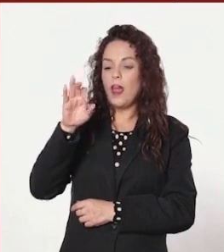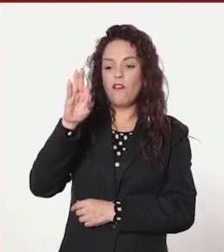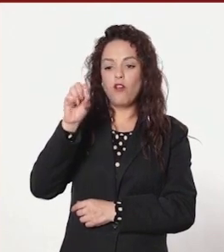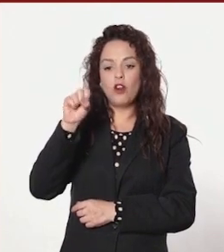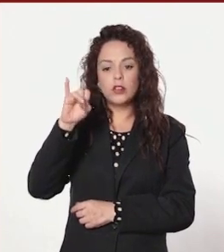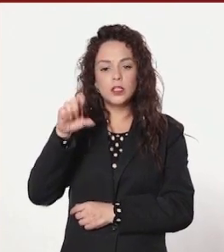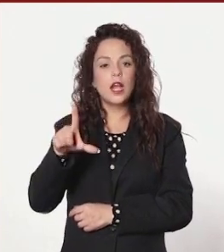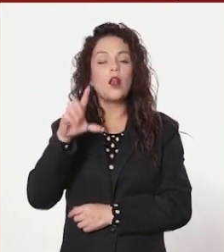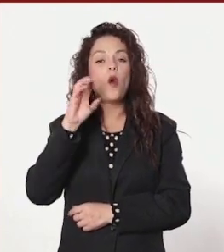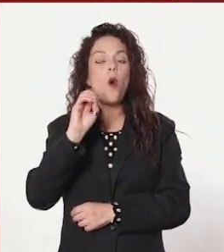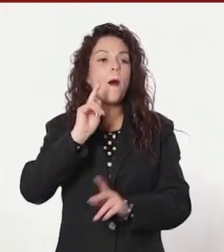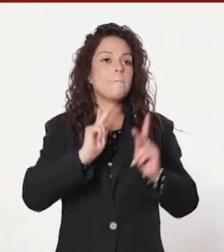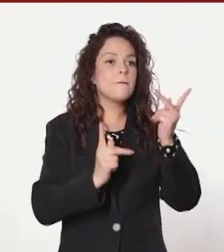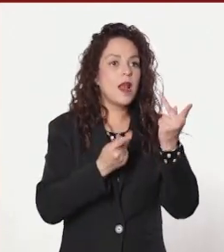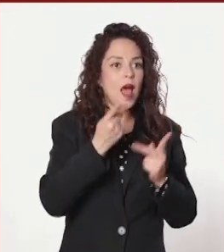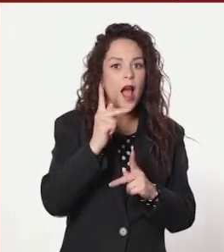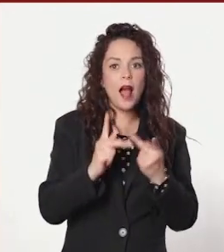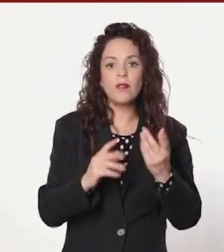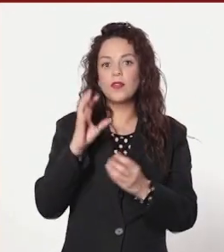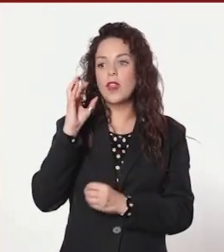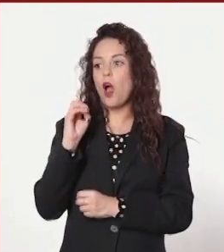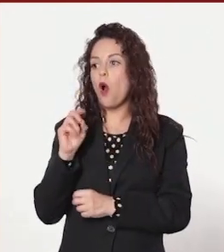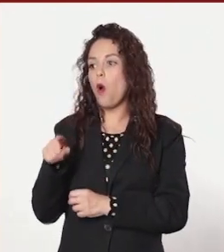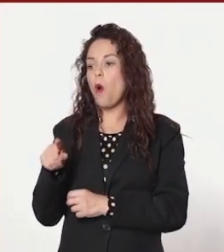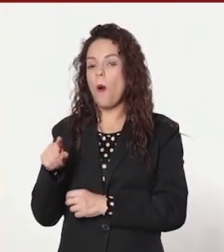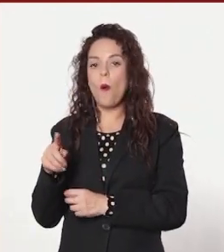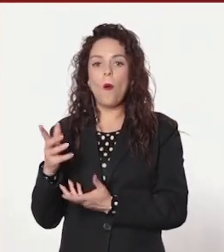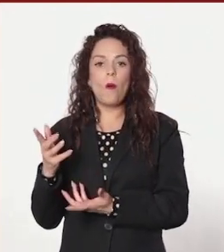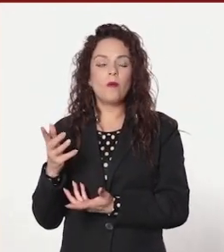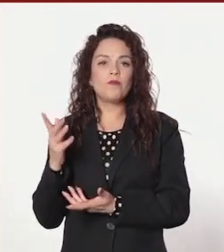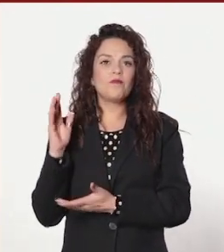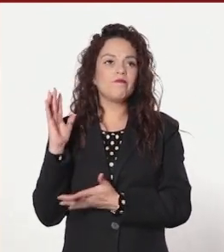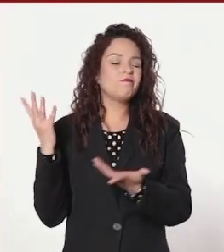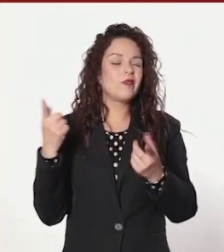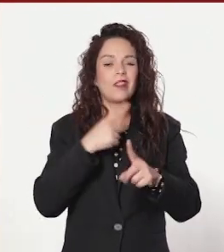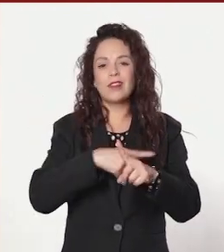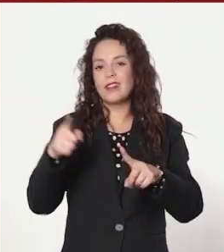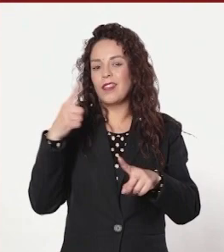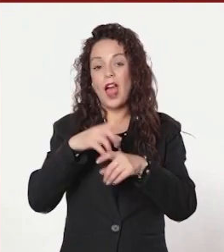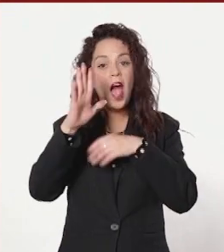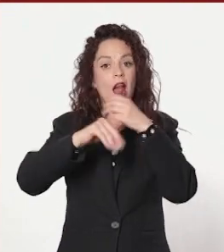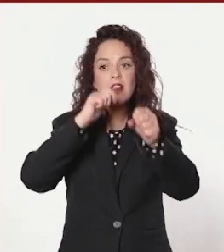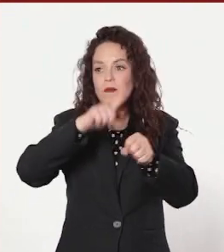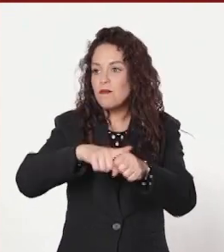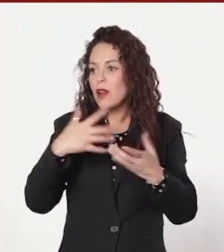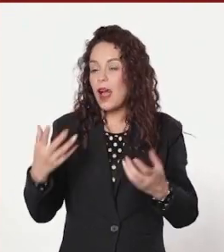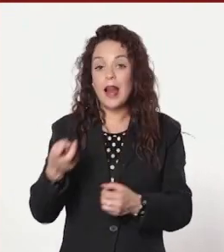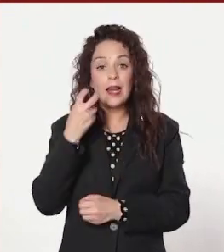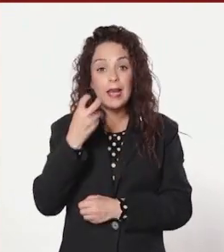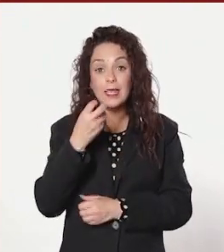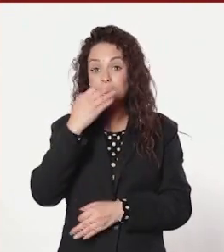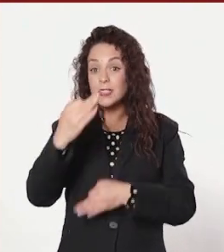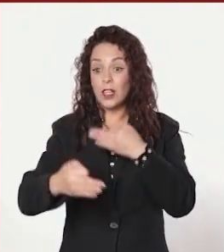una planta, de un vegetal, de un animal. Entonces, es todo aquel residuo que se llega